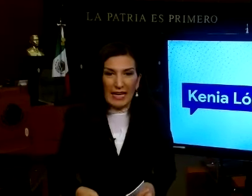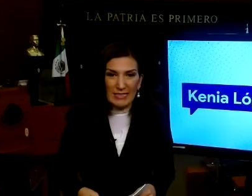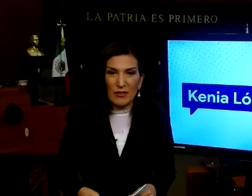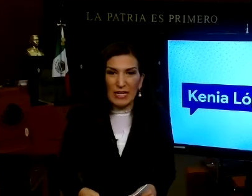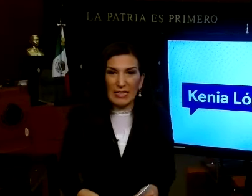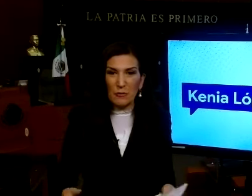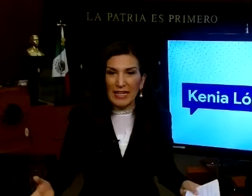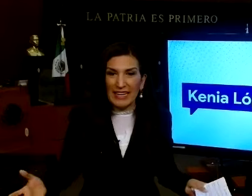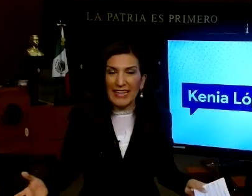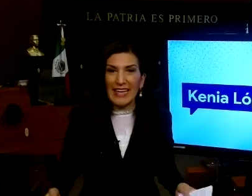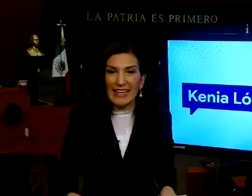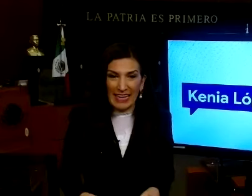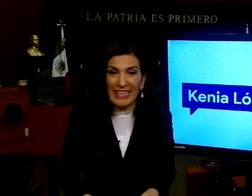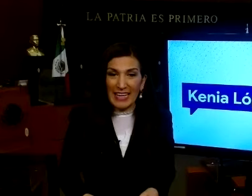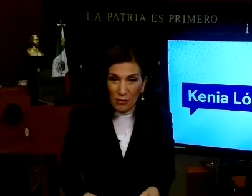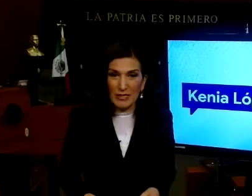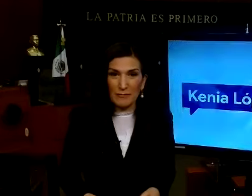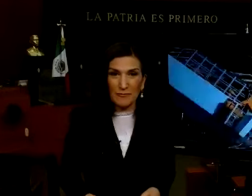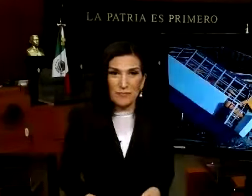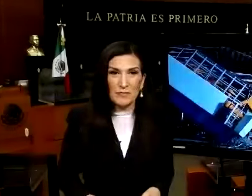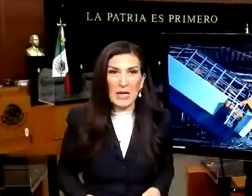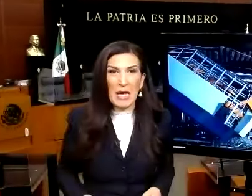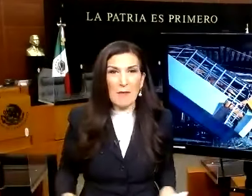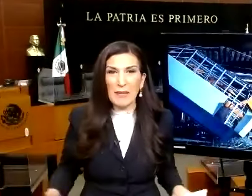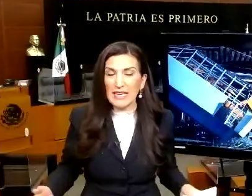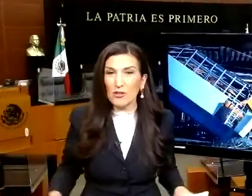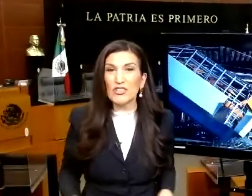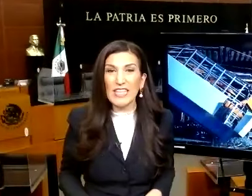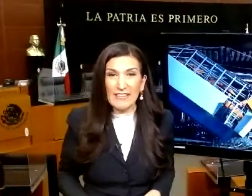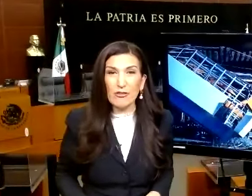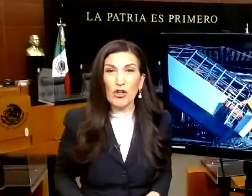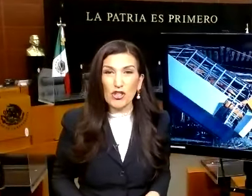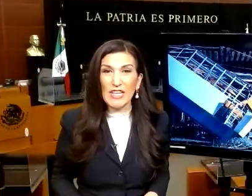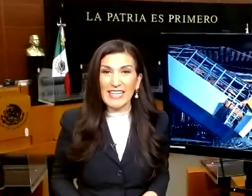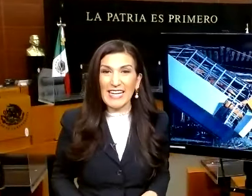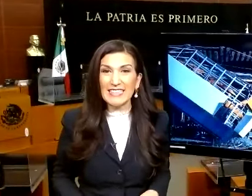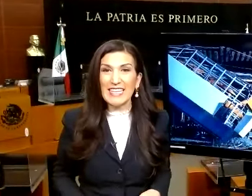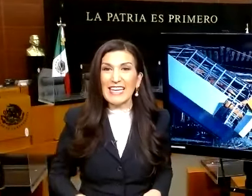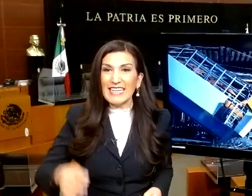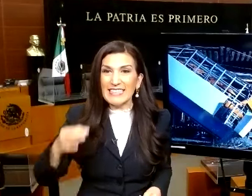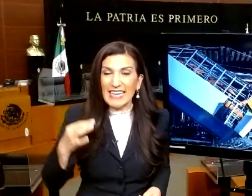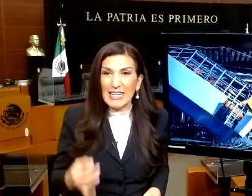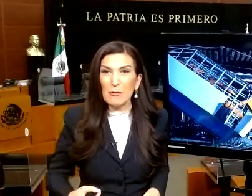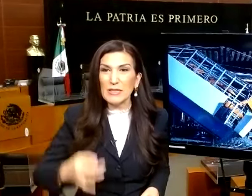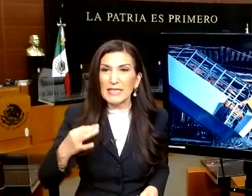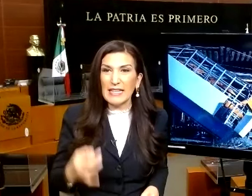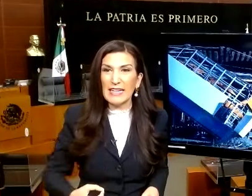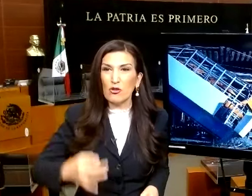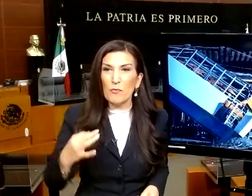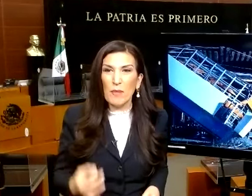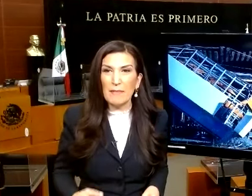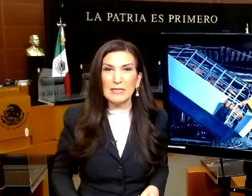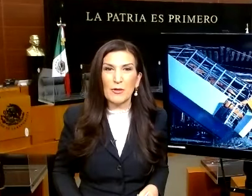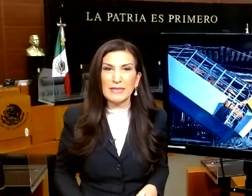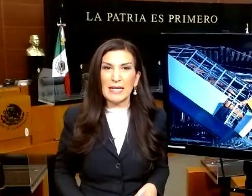México es lo relativo a la tragedia de la línea 12. Han pasado 112 días y seguimos sin